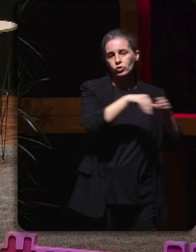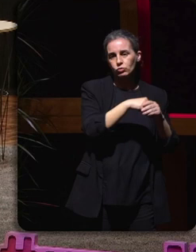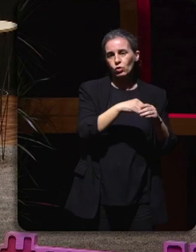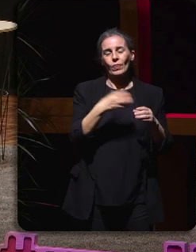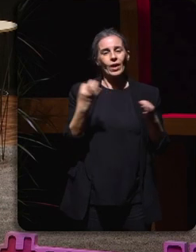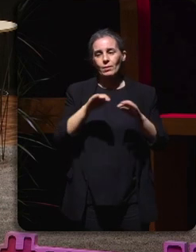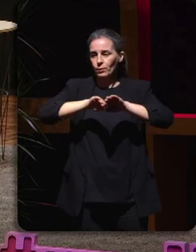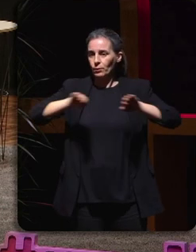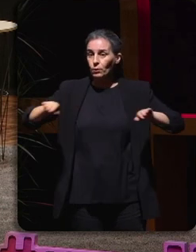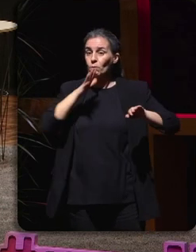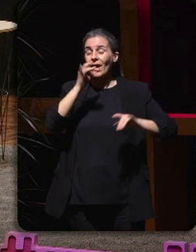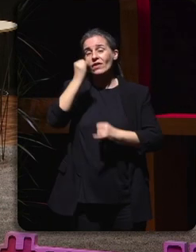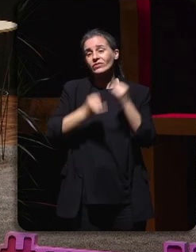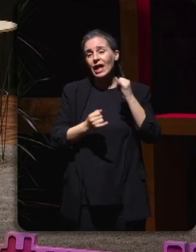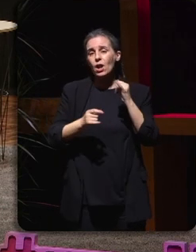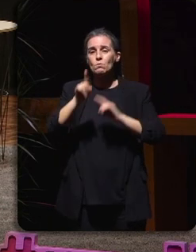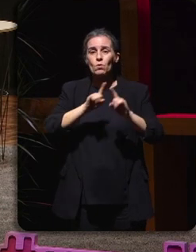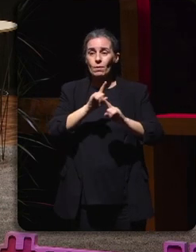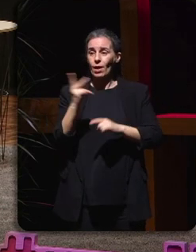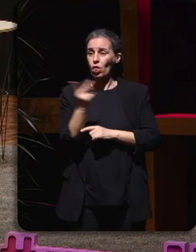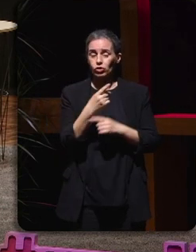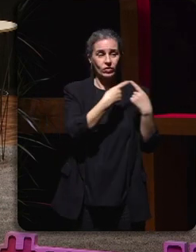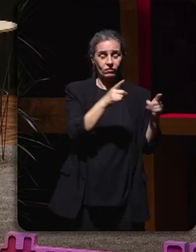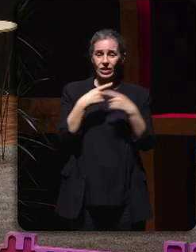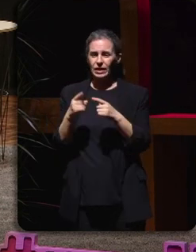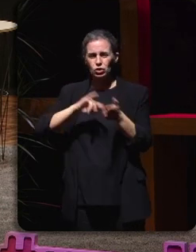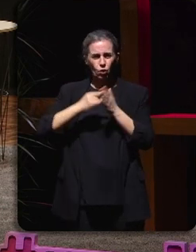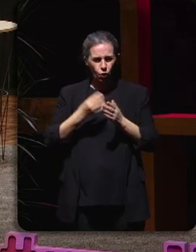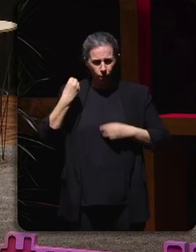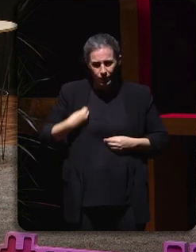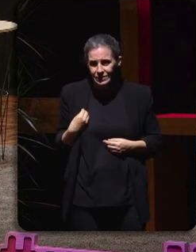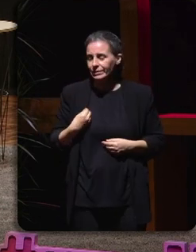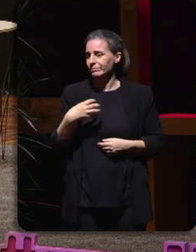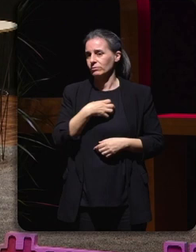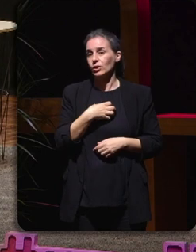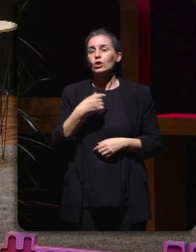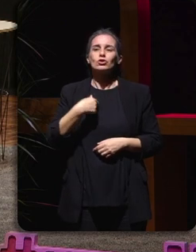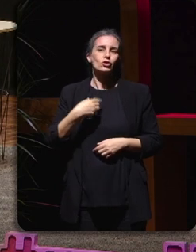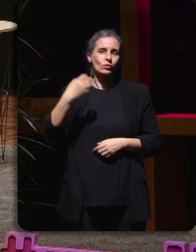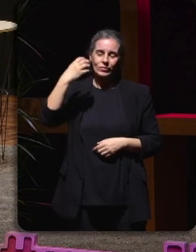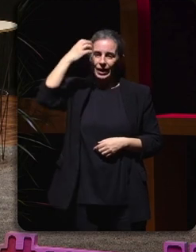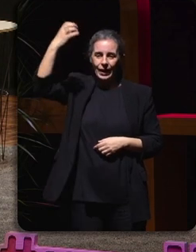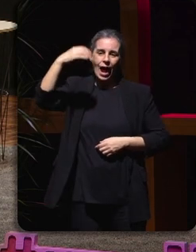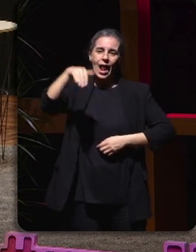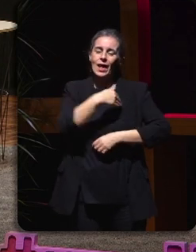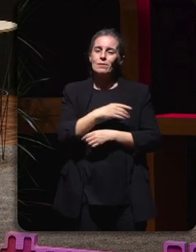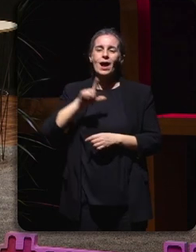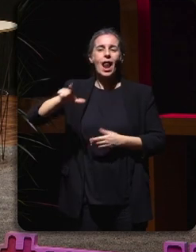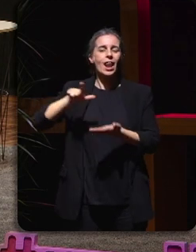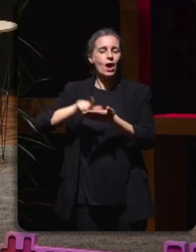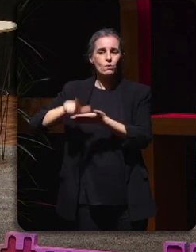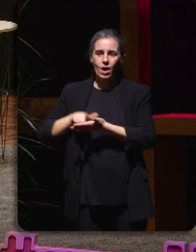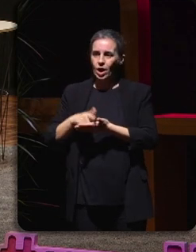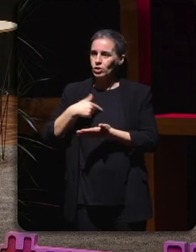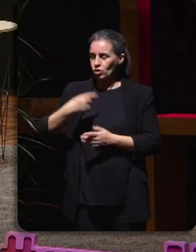no te sale muy bien Así que como la RAE yo tengo una fijación importante con la RAE porque me he sentido muy defraudada porque en el cole